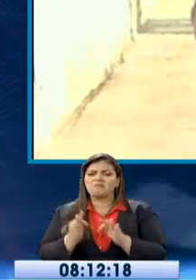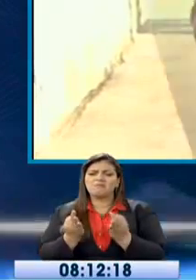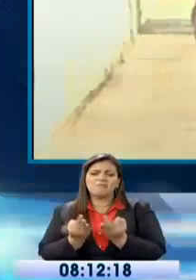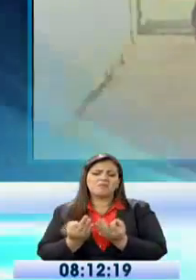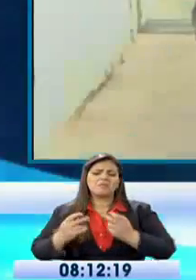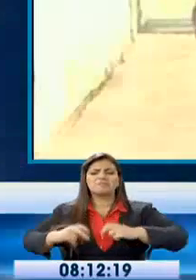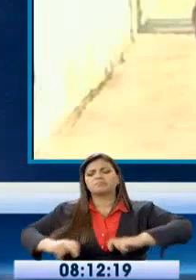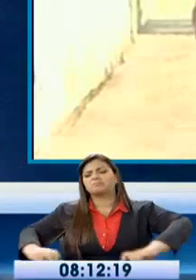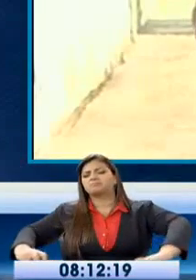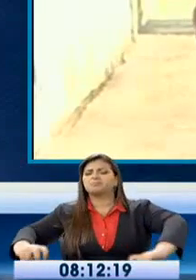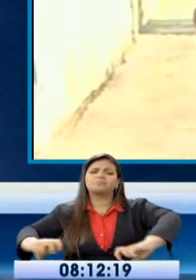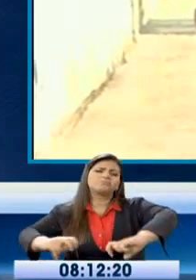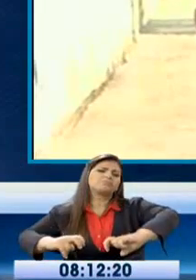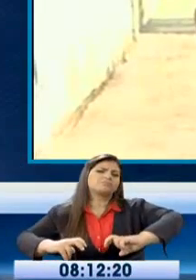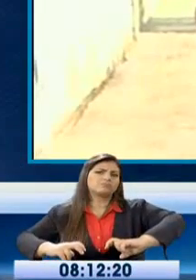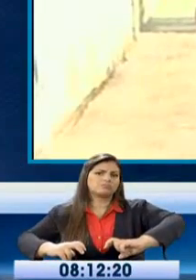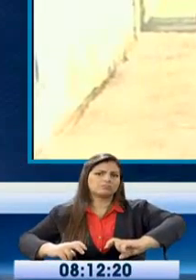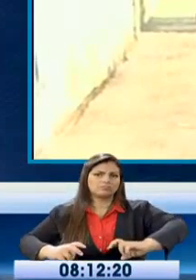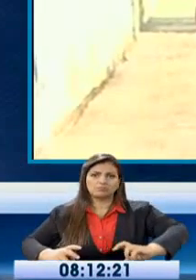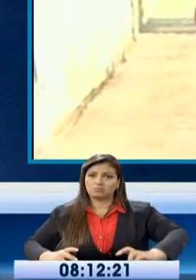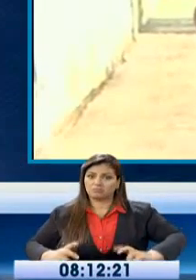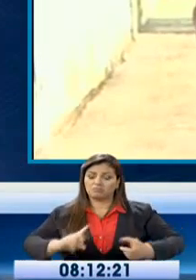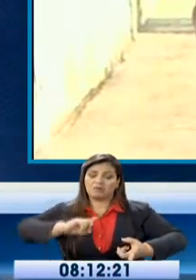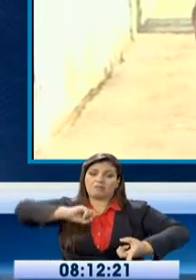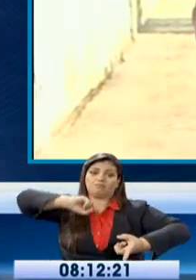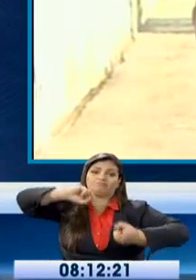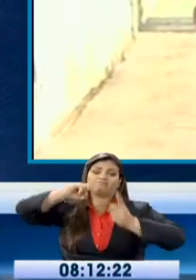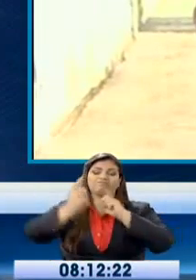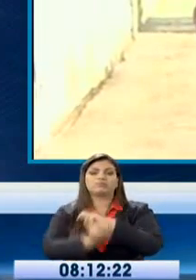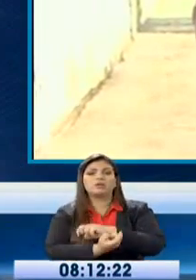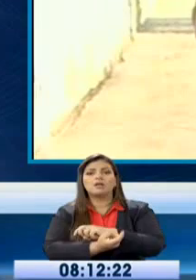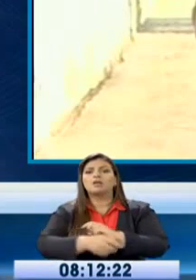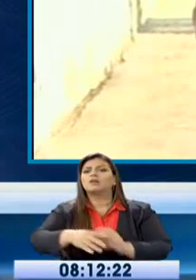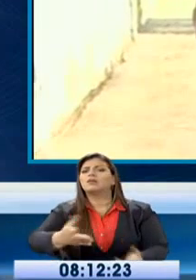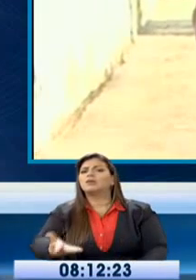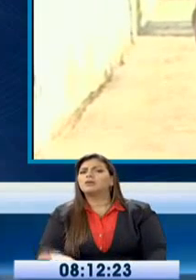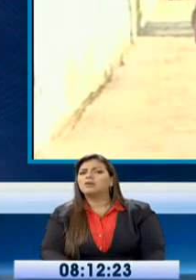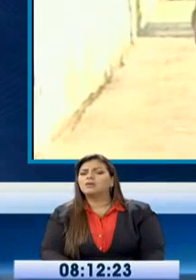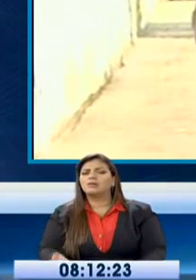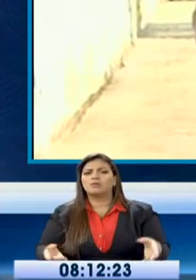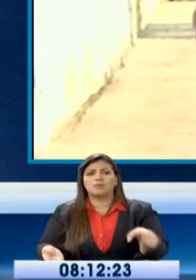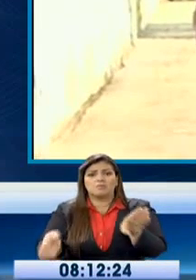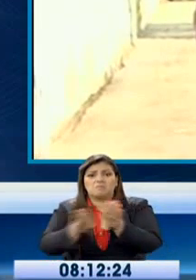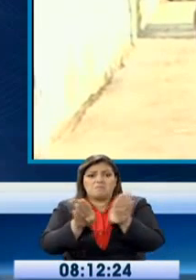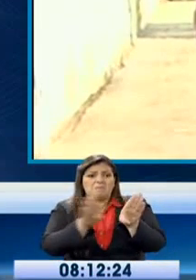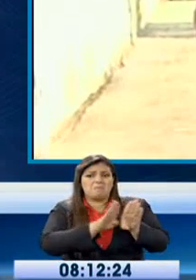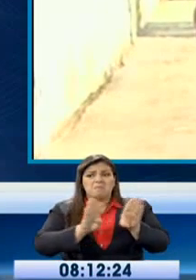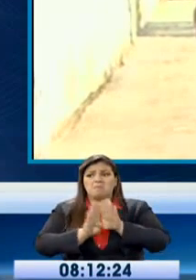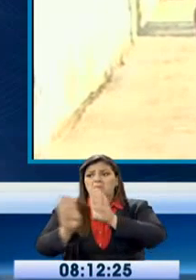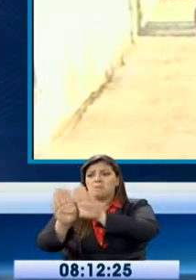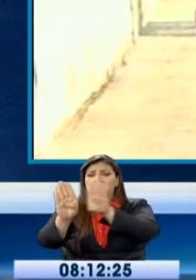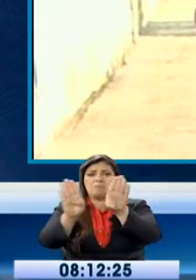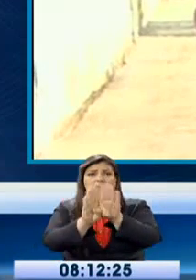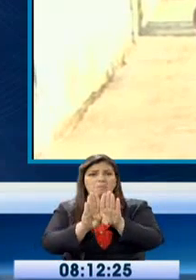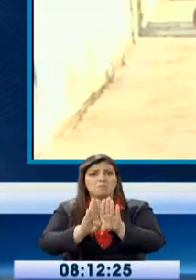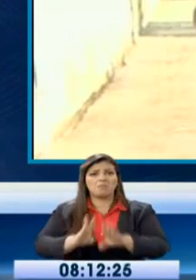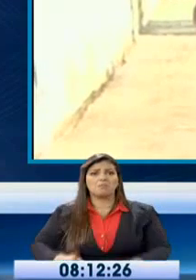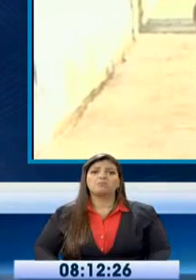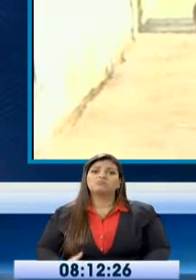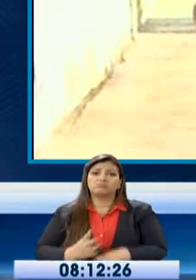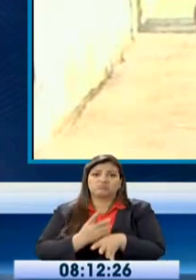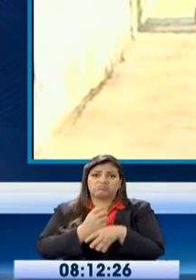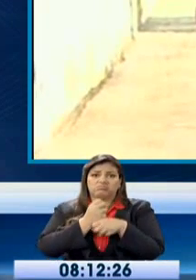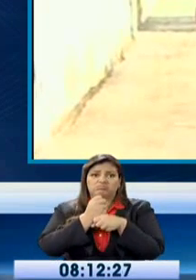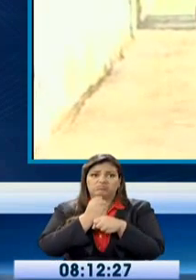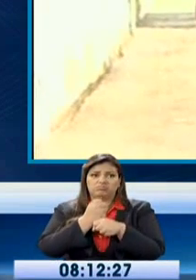¿no? Ahora quizá hay que enrejarse y encarcelarse. Quizá, es triste, pero es la realidad. Así, quizá, Enrique, tú eres muy joven, pero con Luisa, que no,